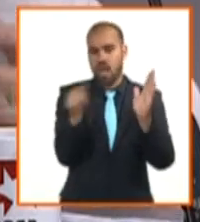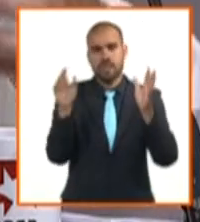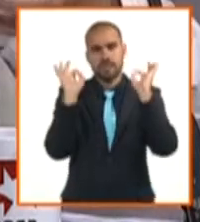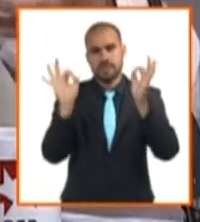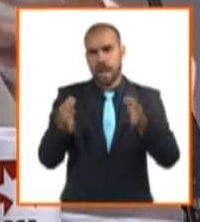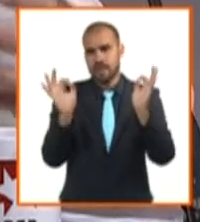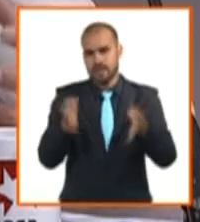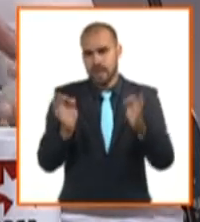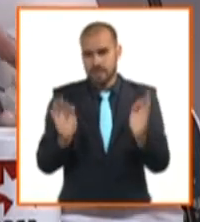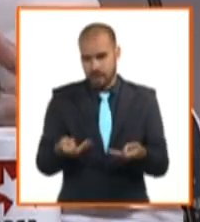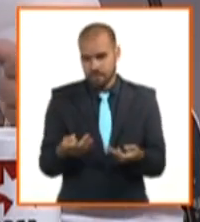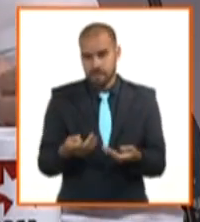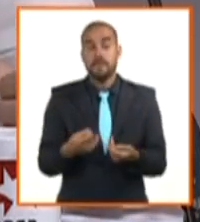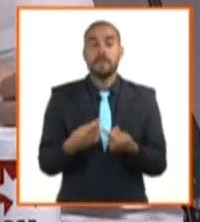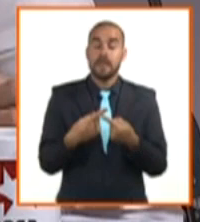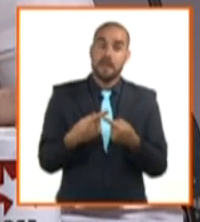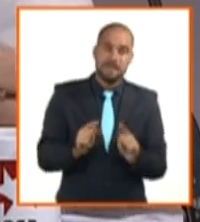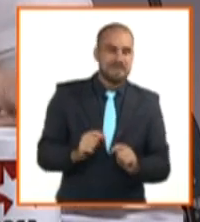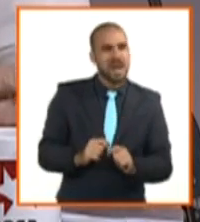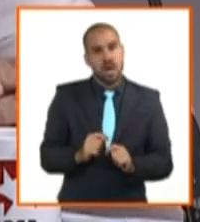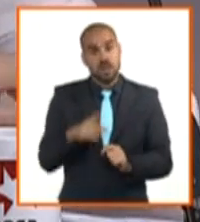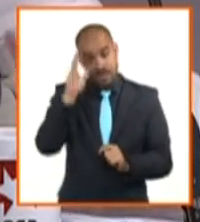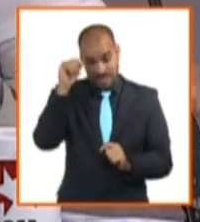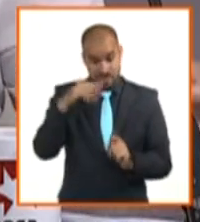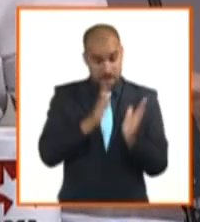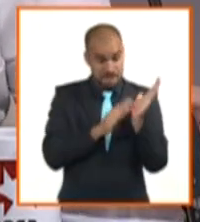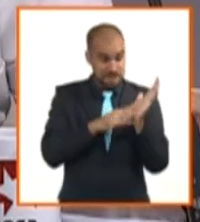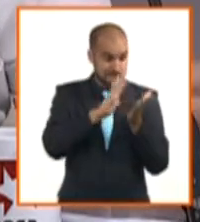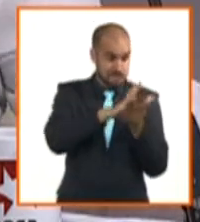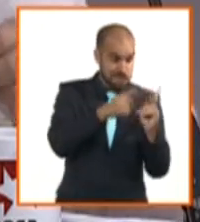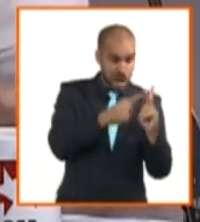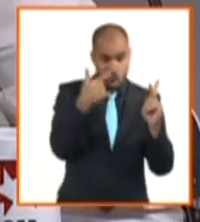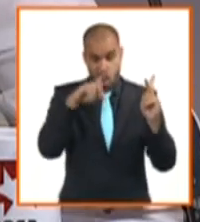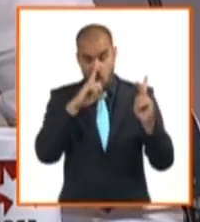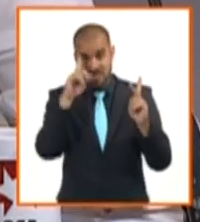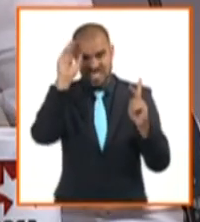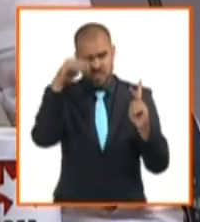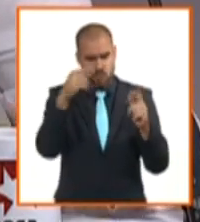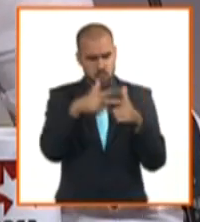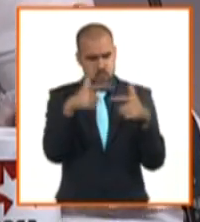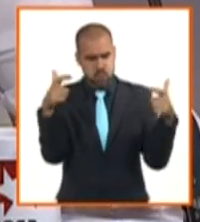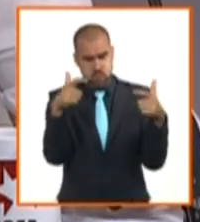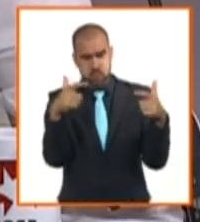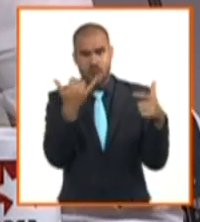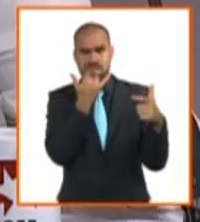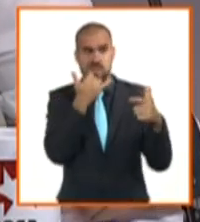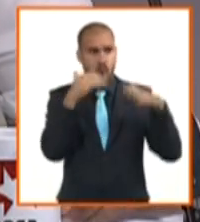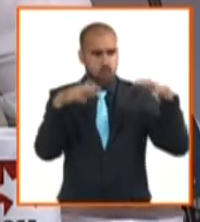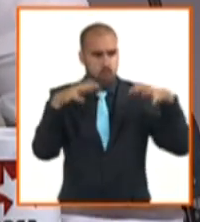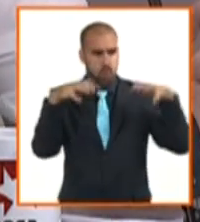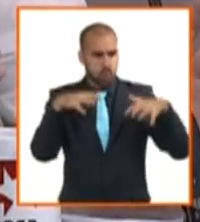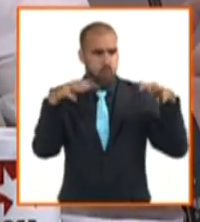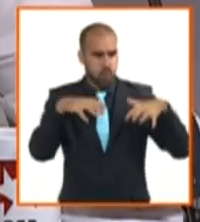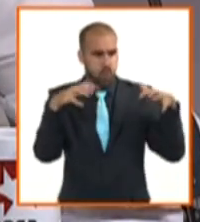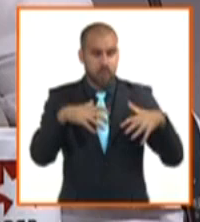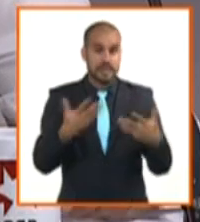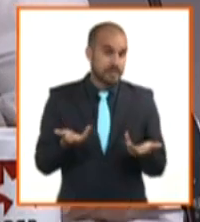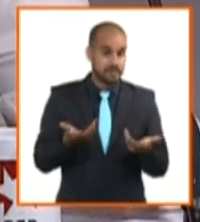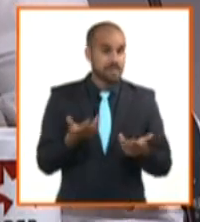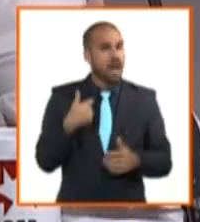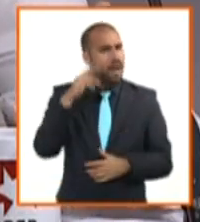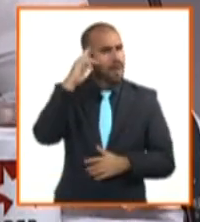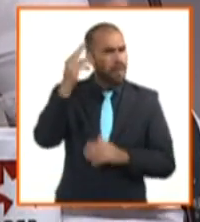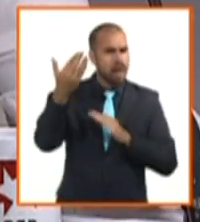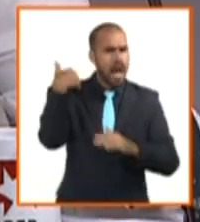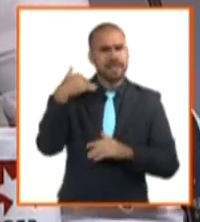muy concreta tienen una extensión grande recordemos muchos de nosotros cuando éramos quizá un poquito más